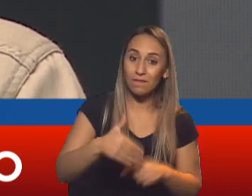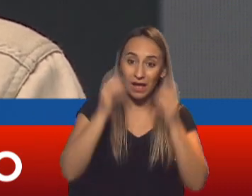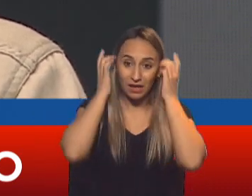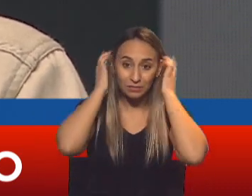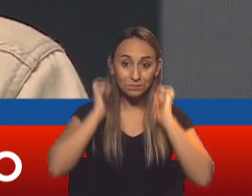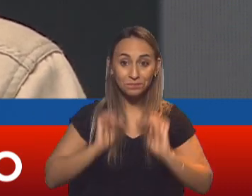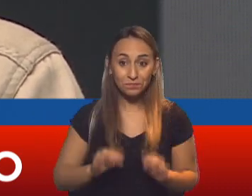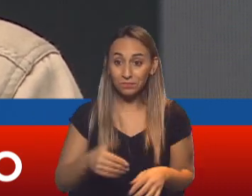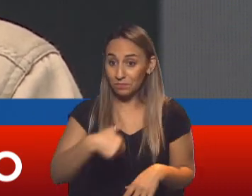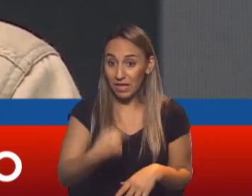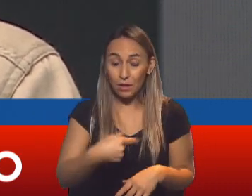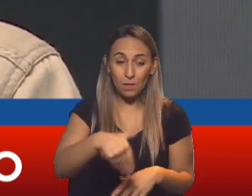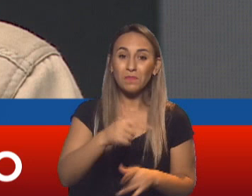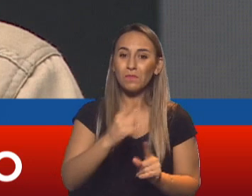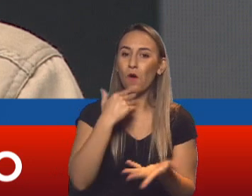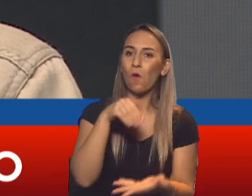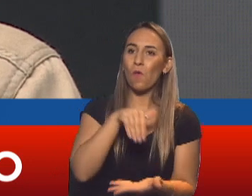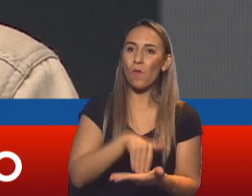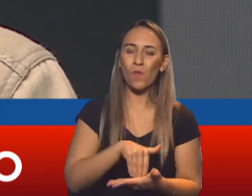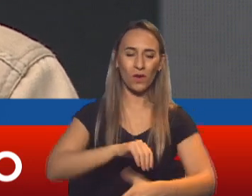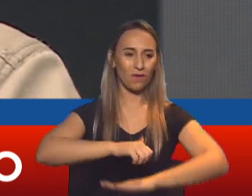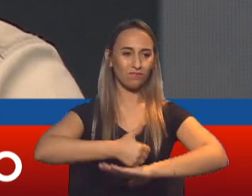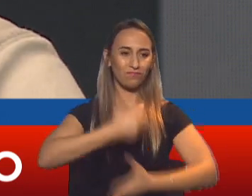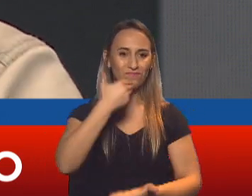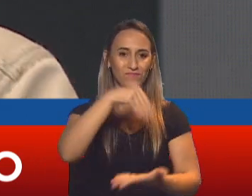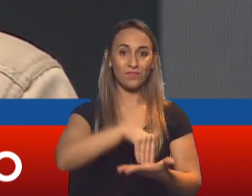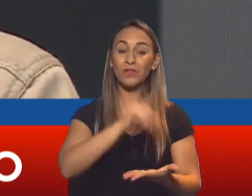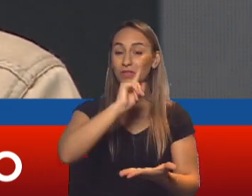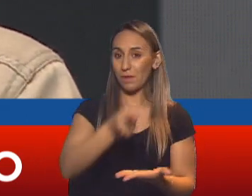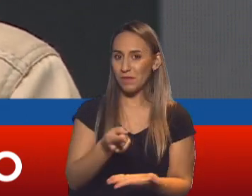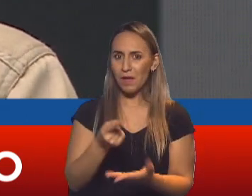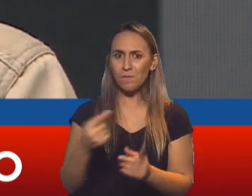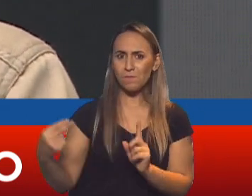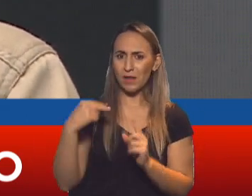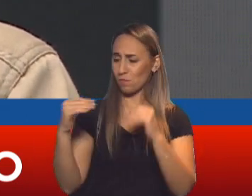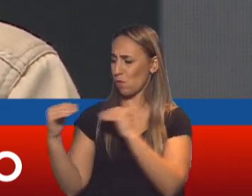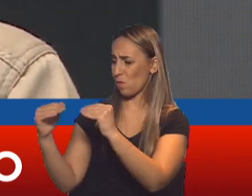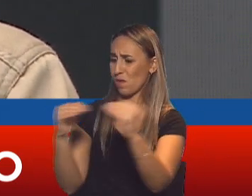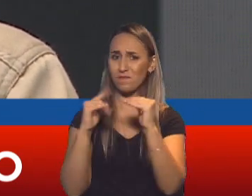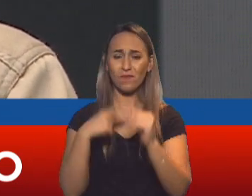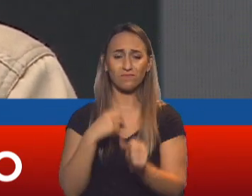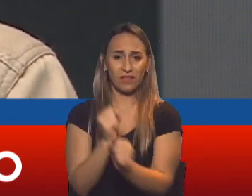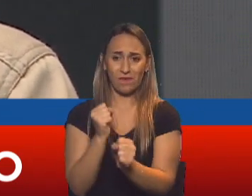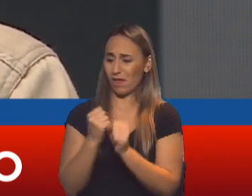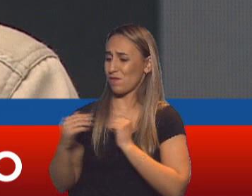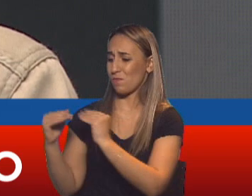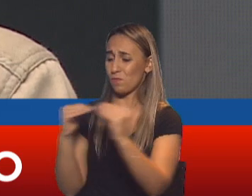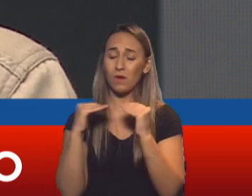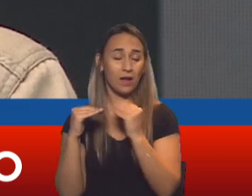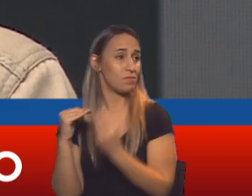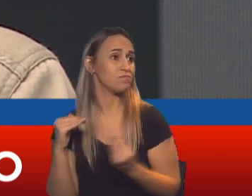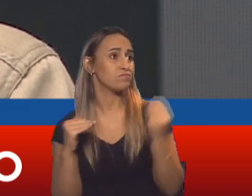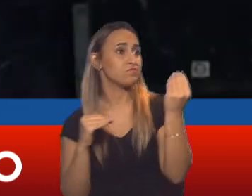es la jura, sino también ver llegar a un trabajador al Congreso, ¿no? Para nosotros es una